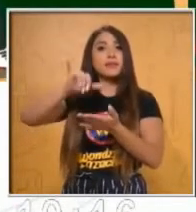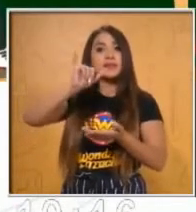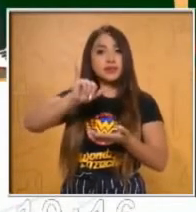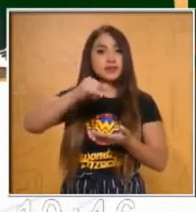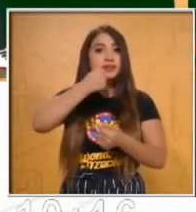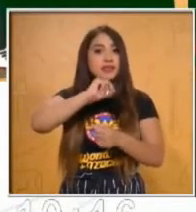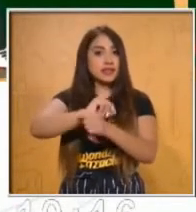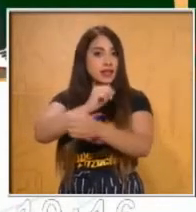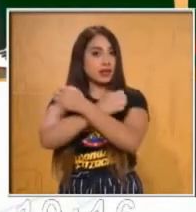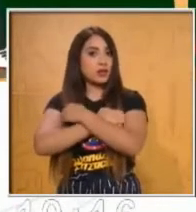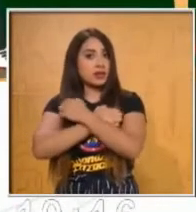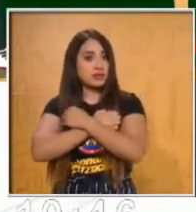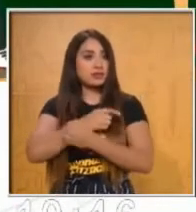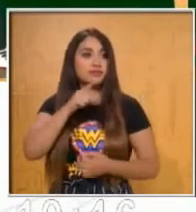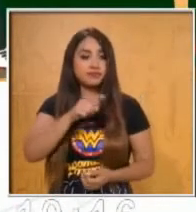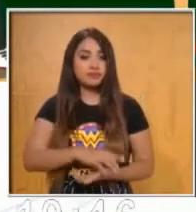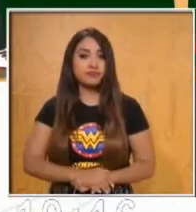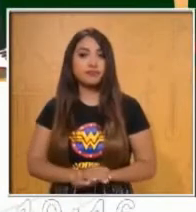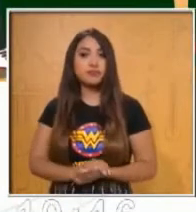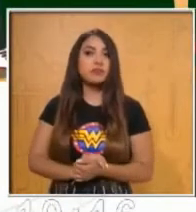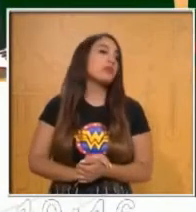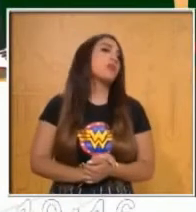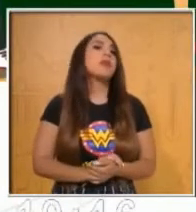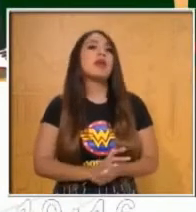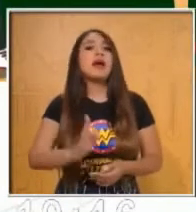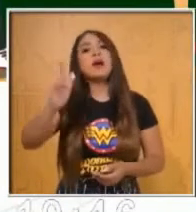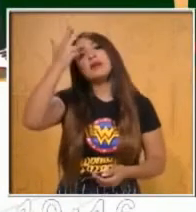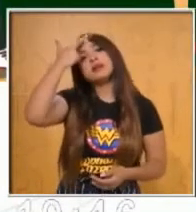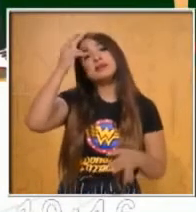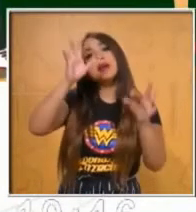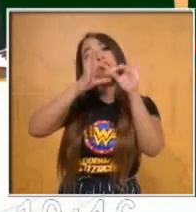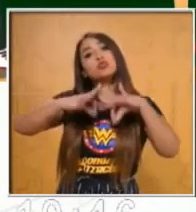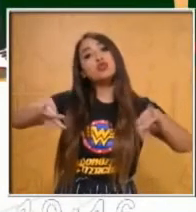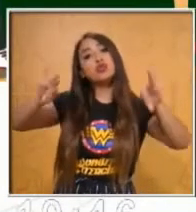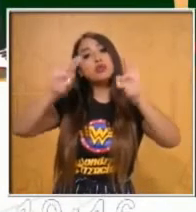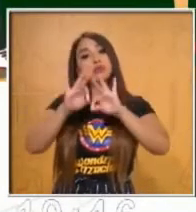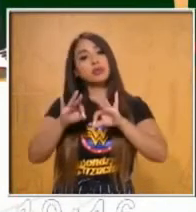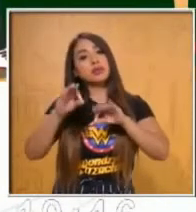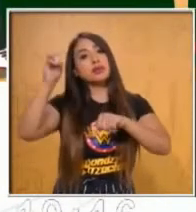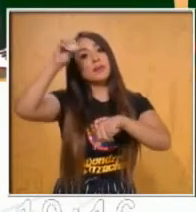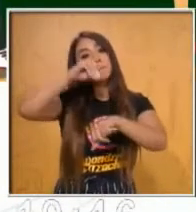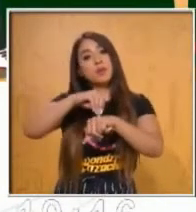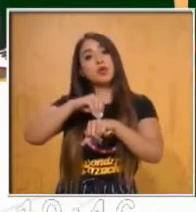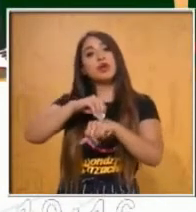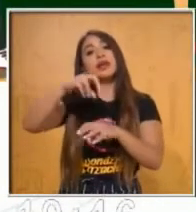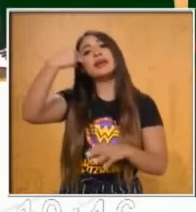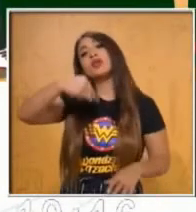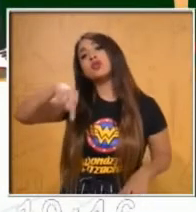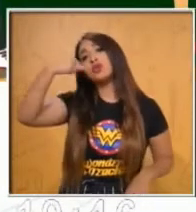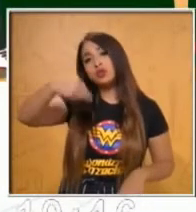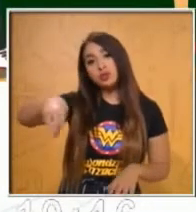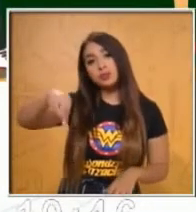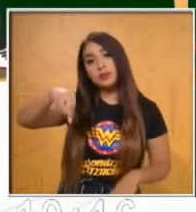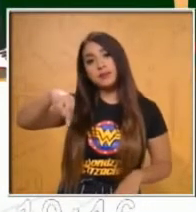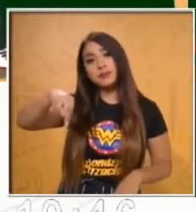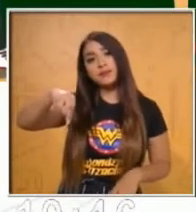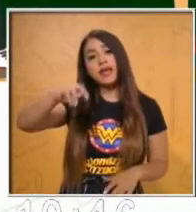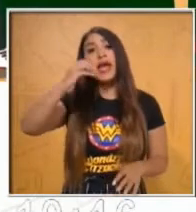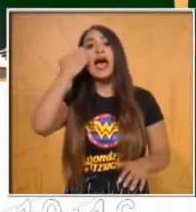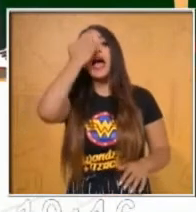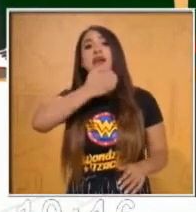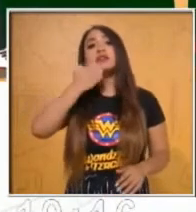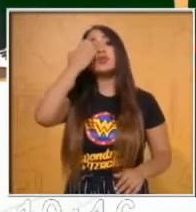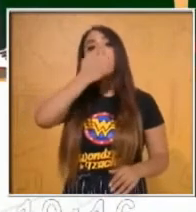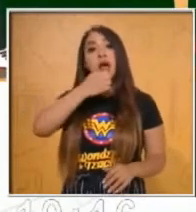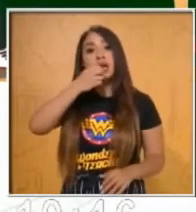Educación. Así es, maestra Yuli. Acuérdense que es muy importante ponerle tu nombre, la escuela